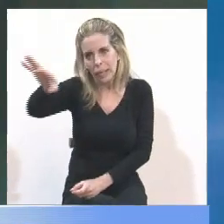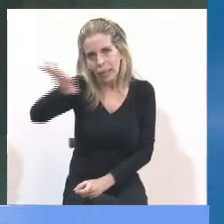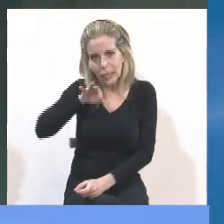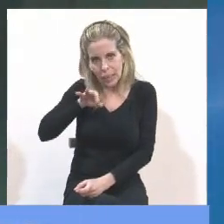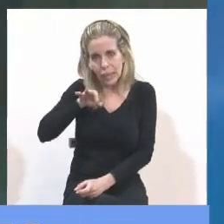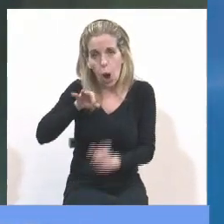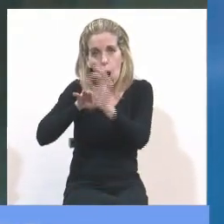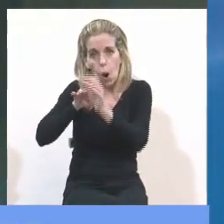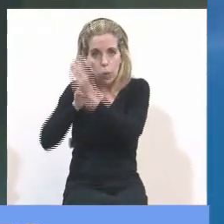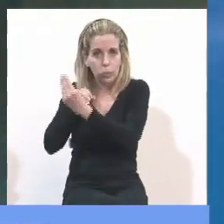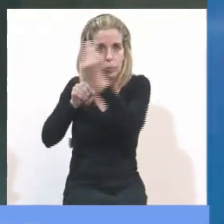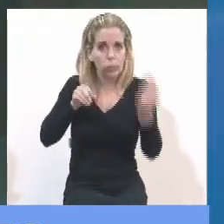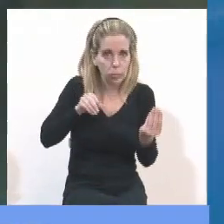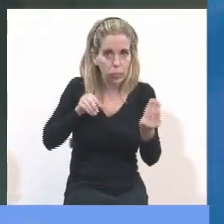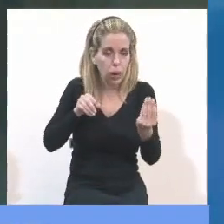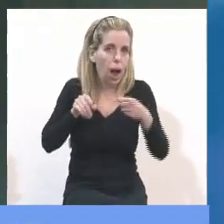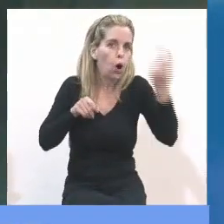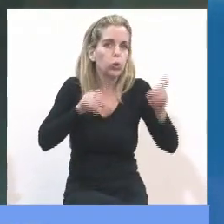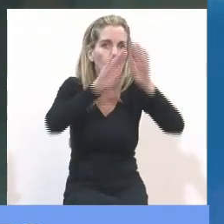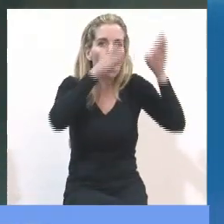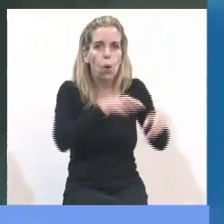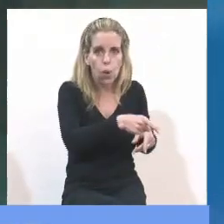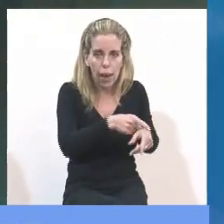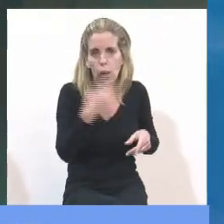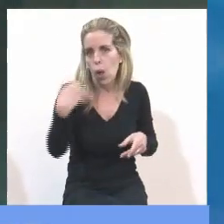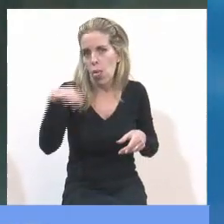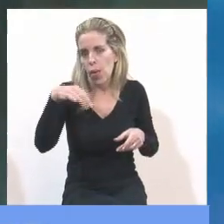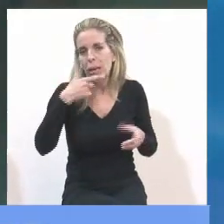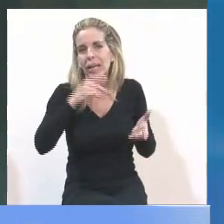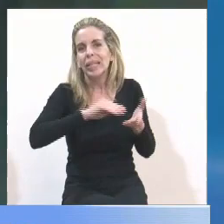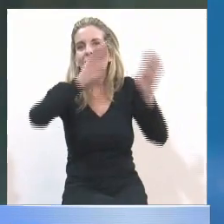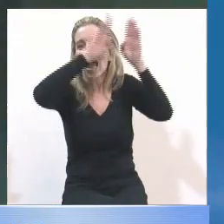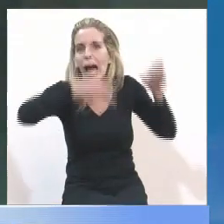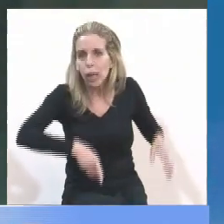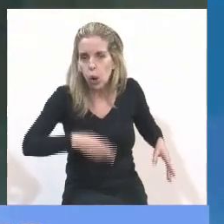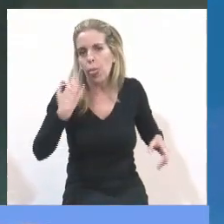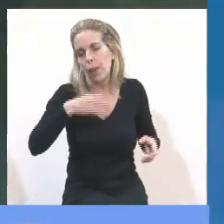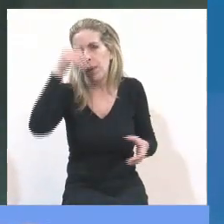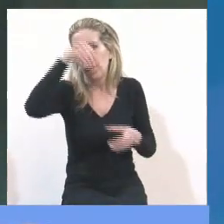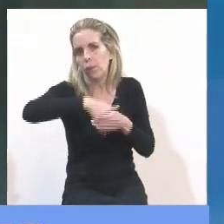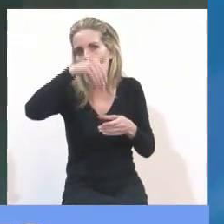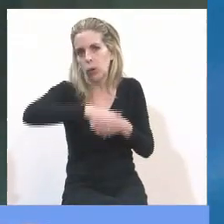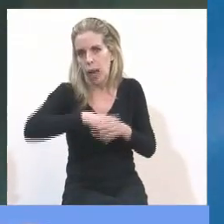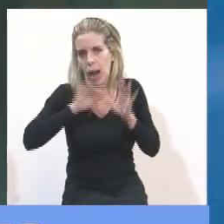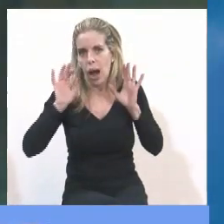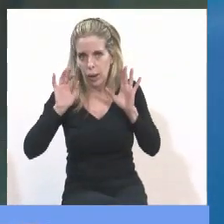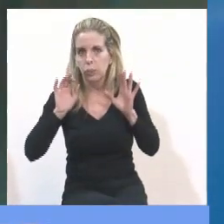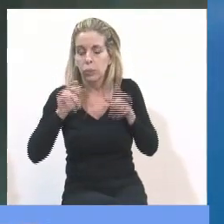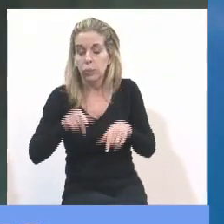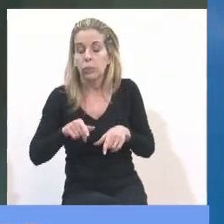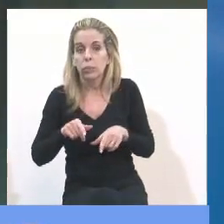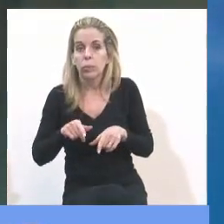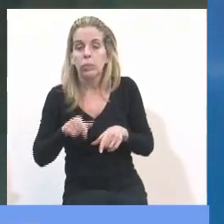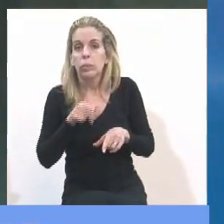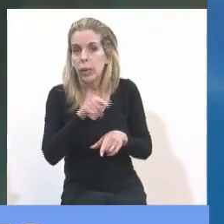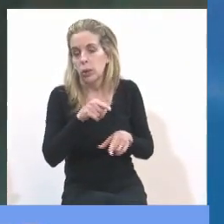el traslado de los jueces es un ejercicio excepcional, pero que obviamente es una nueva